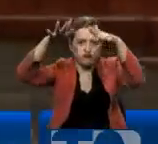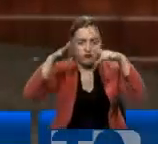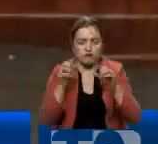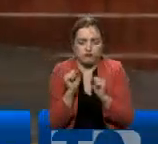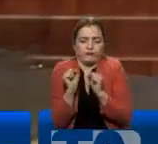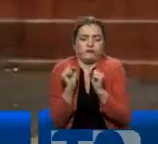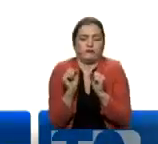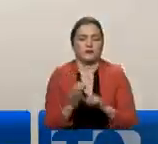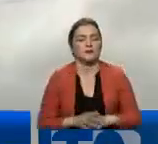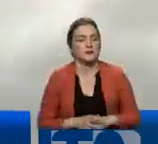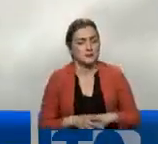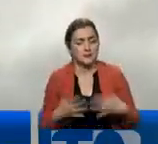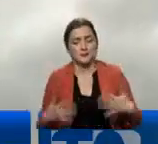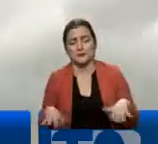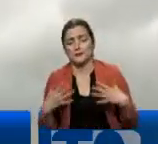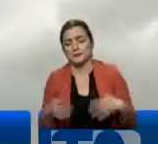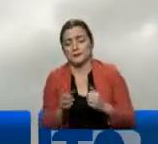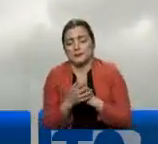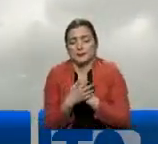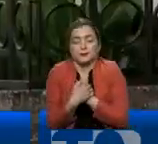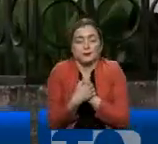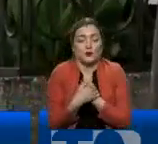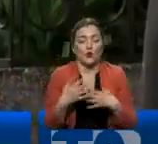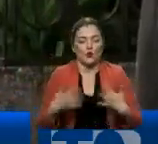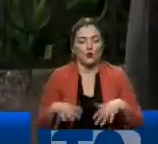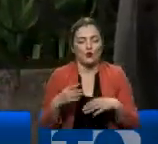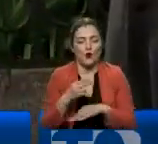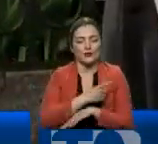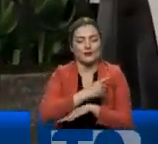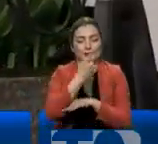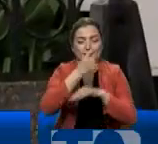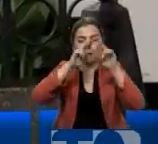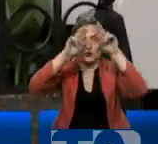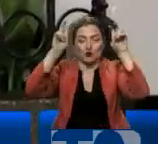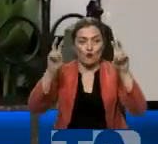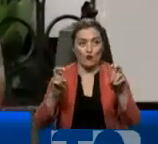Achachay es la expresión en estos días nublados y de llovizna.